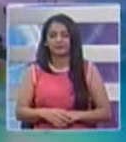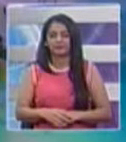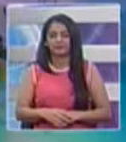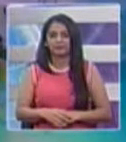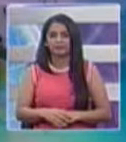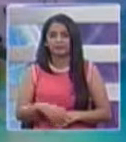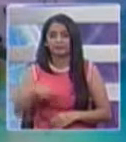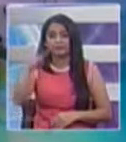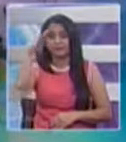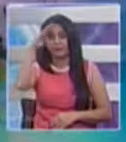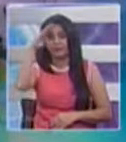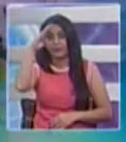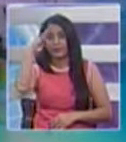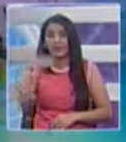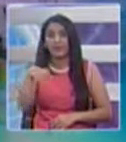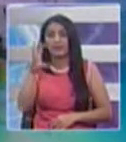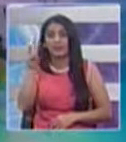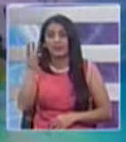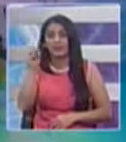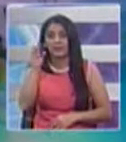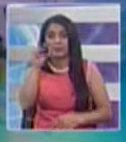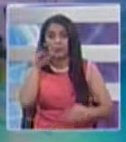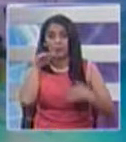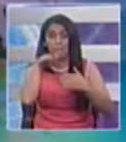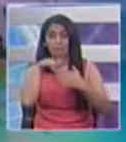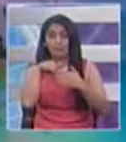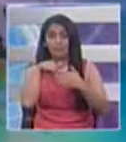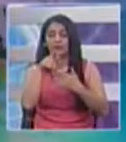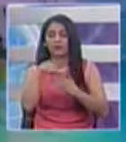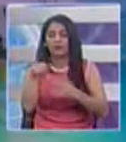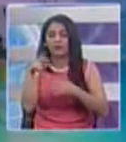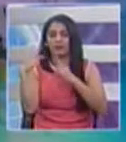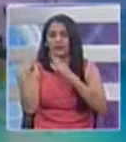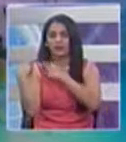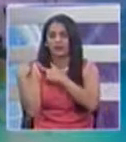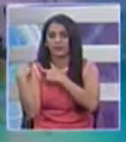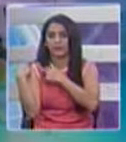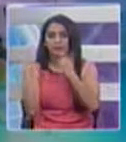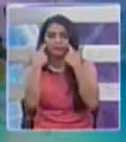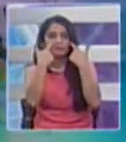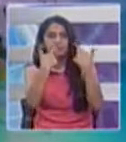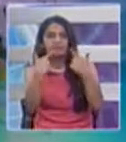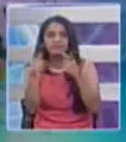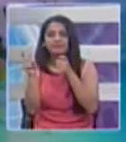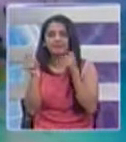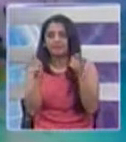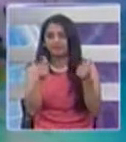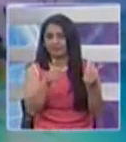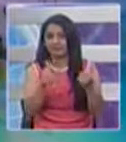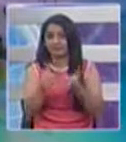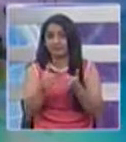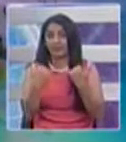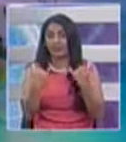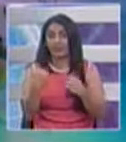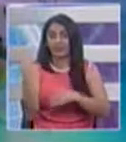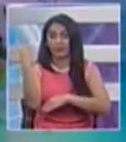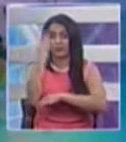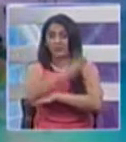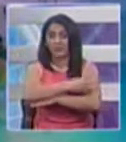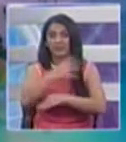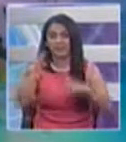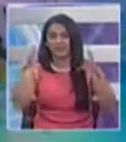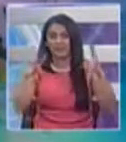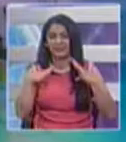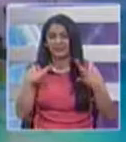600.500 policías están encargados del control y la seguridad ciudadana en Guayaquil durante los 4 días del feriado de carnaval. La comandancia de la zona 8